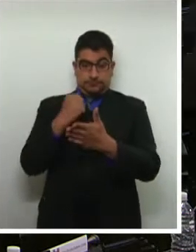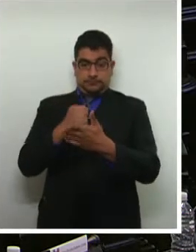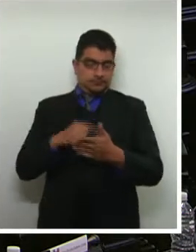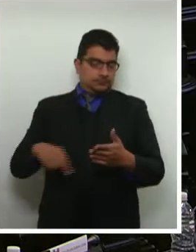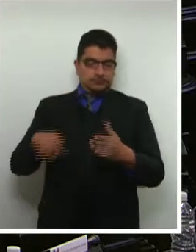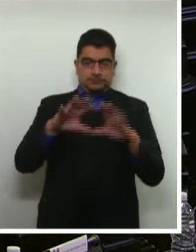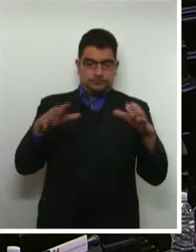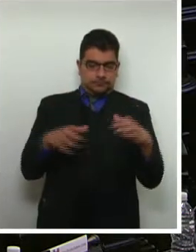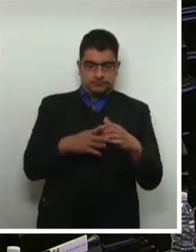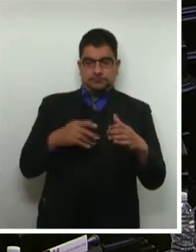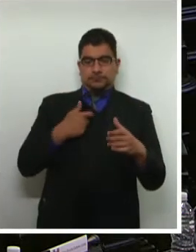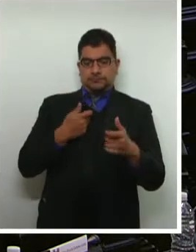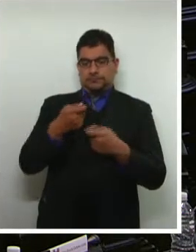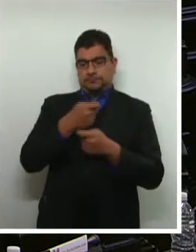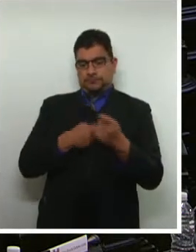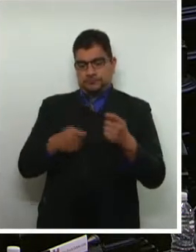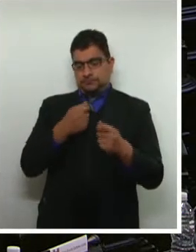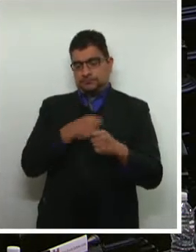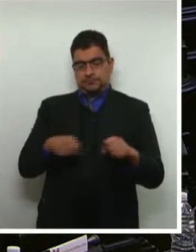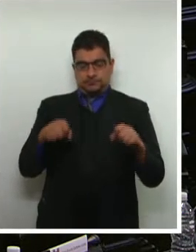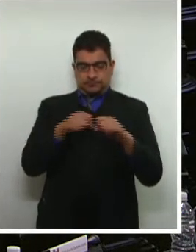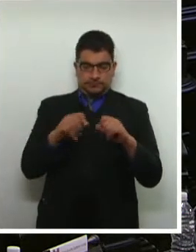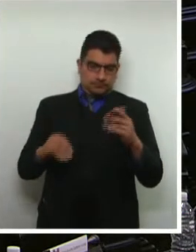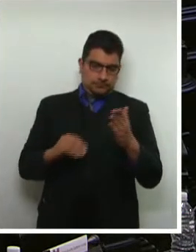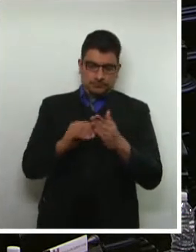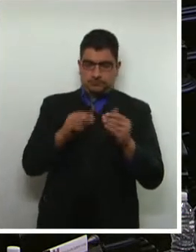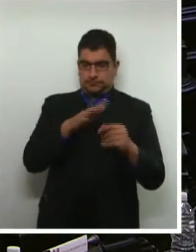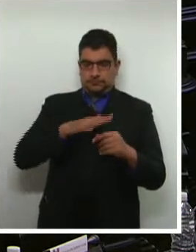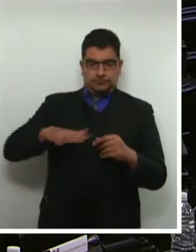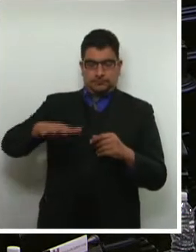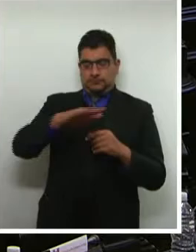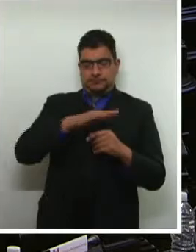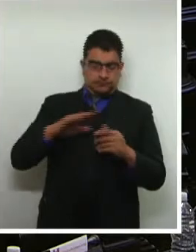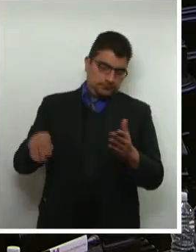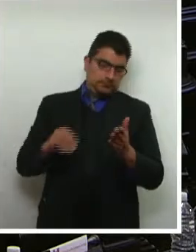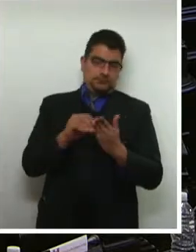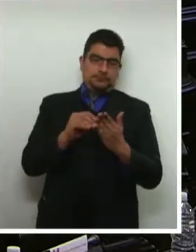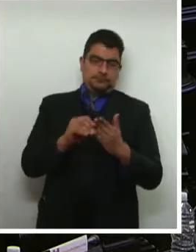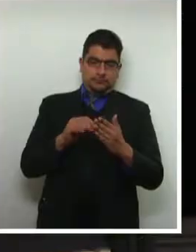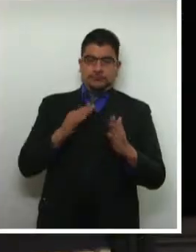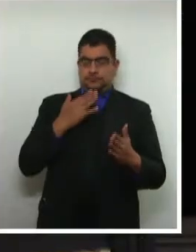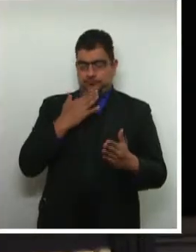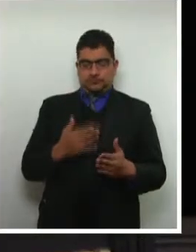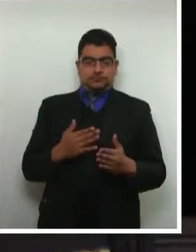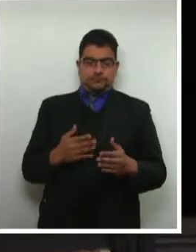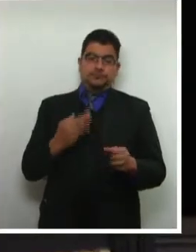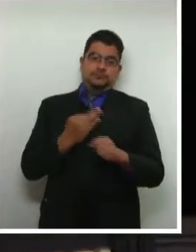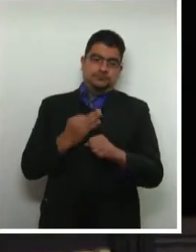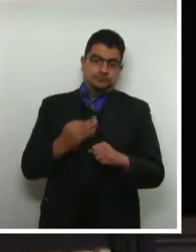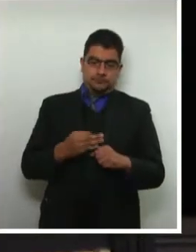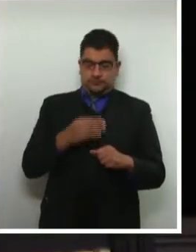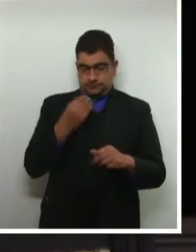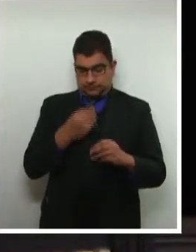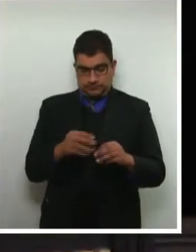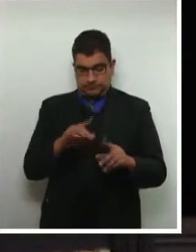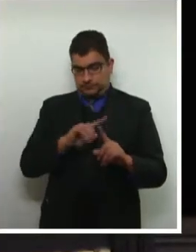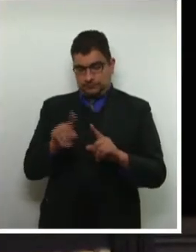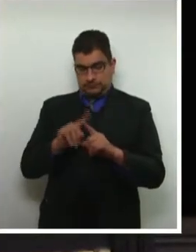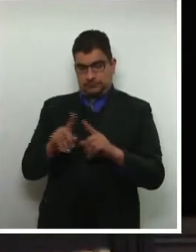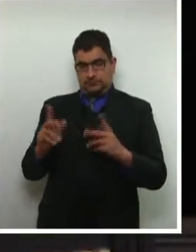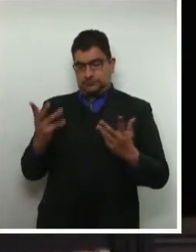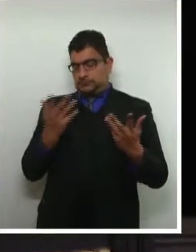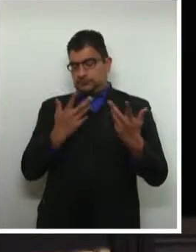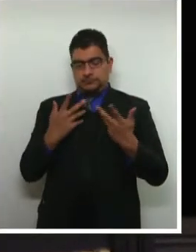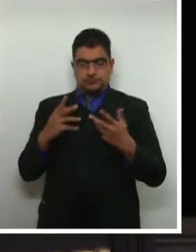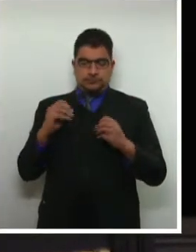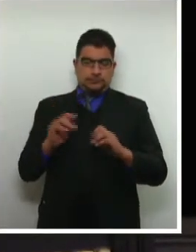Consejo Económico, Social y Ambiental, y entonces de lo perdido lo que aparezca.